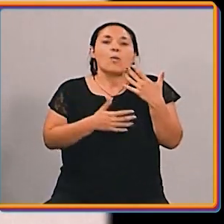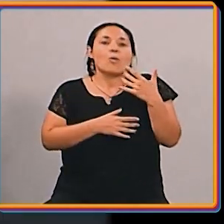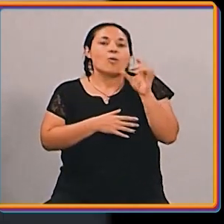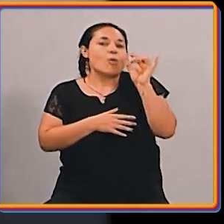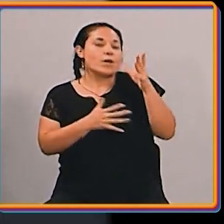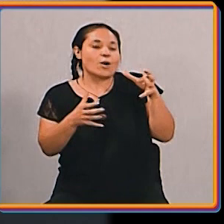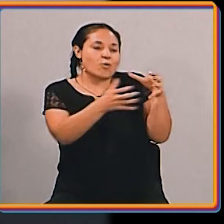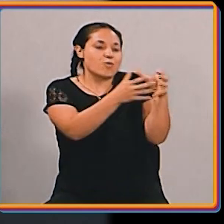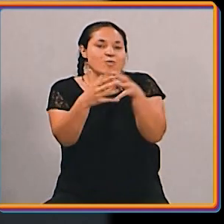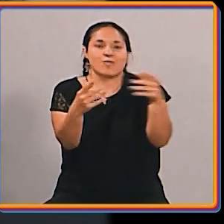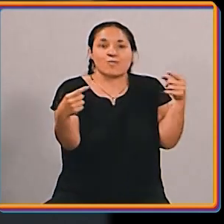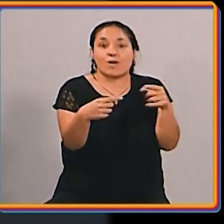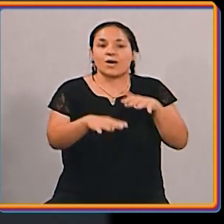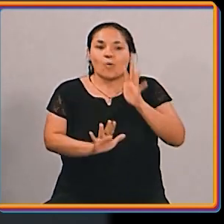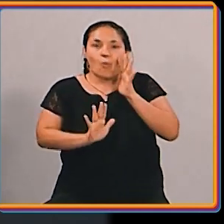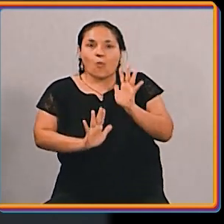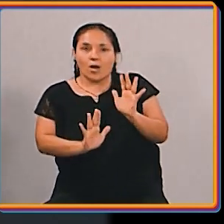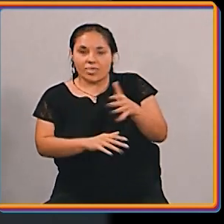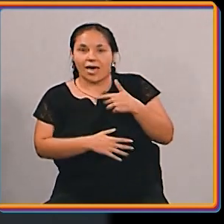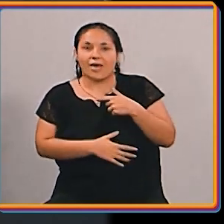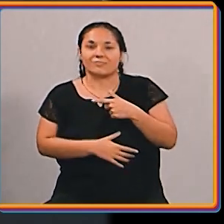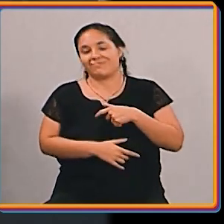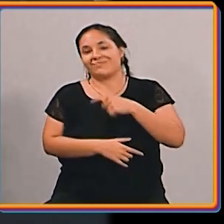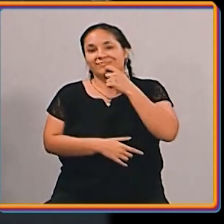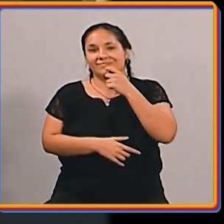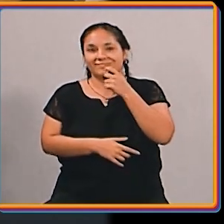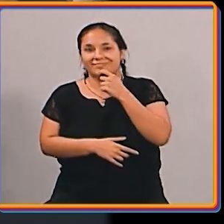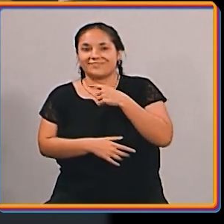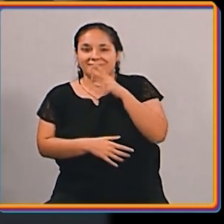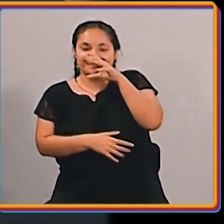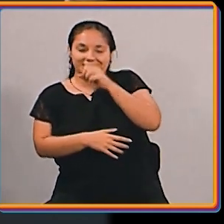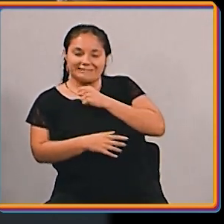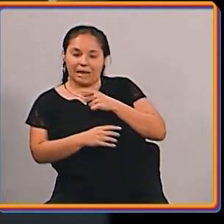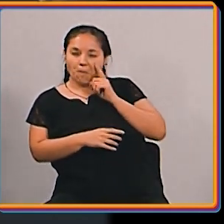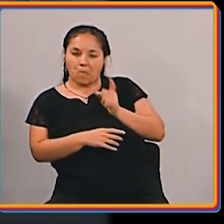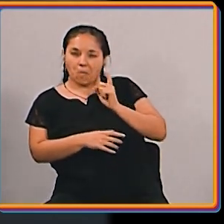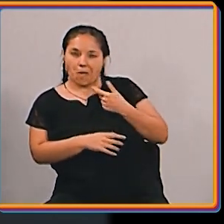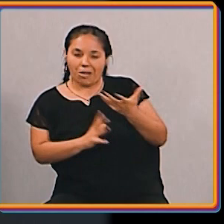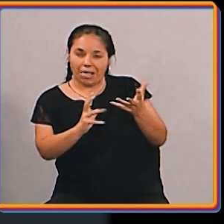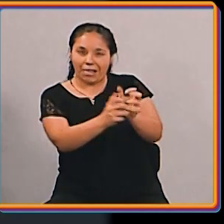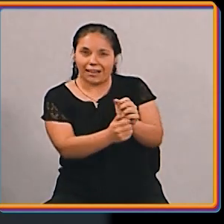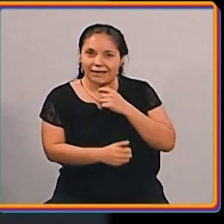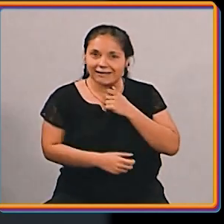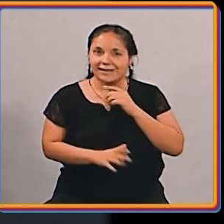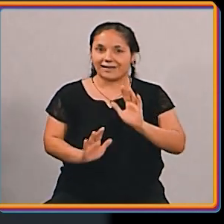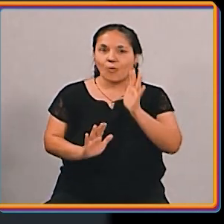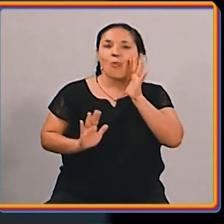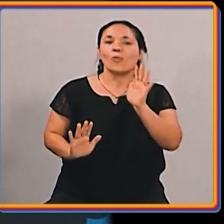único escenario donde deberemos tener mucho cuidado con los saboteadores ocultos.